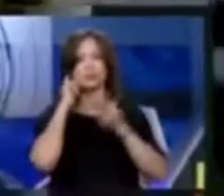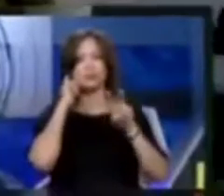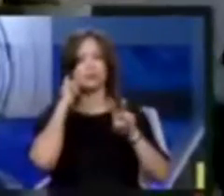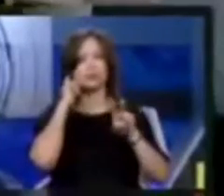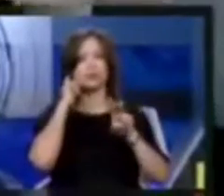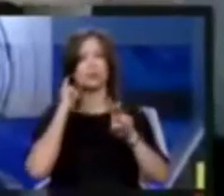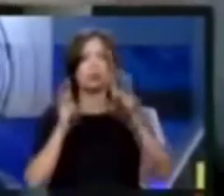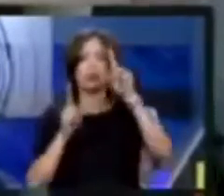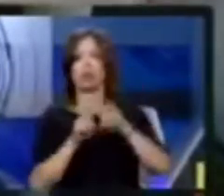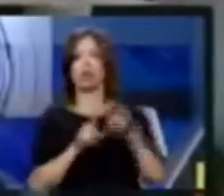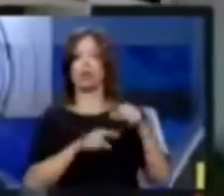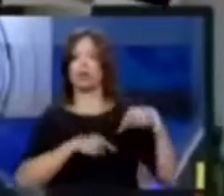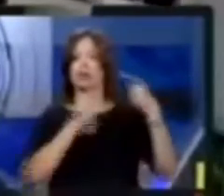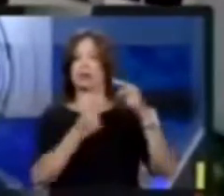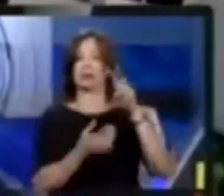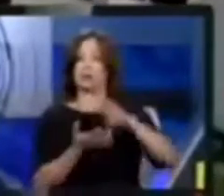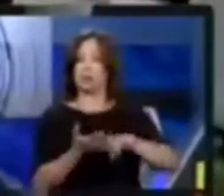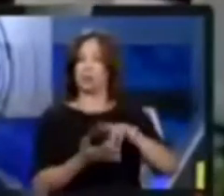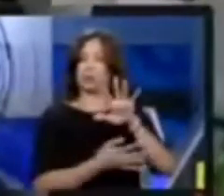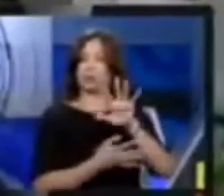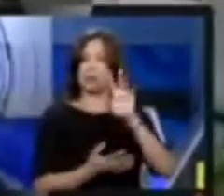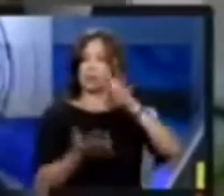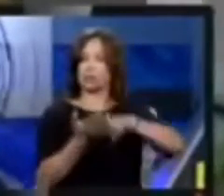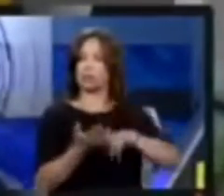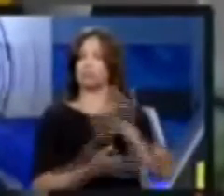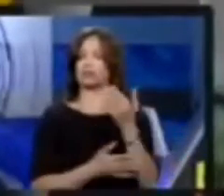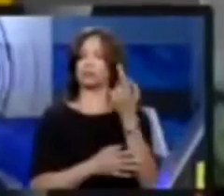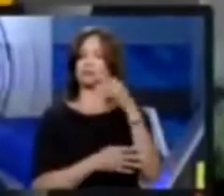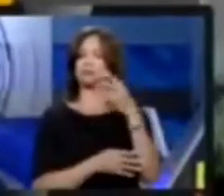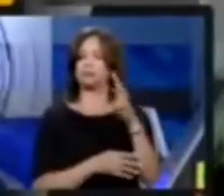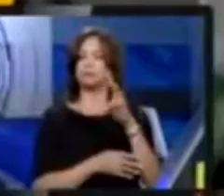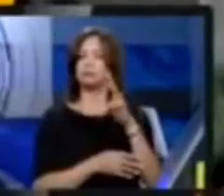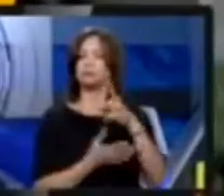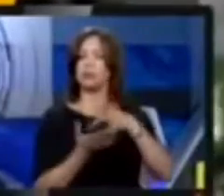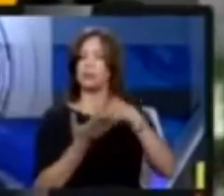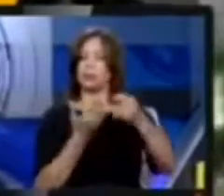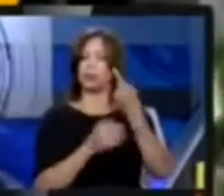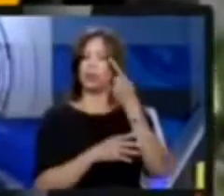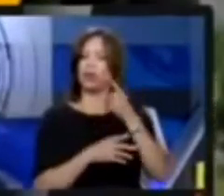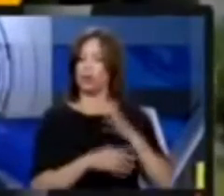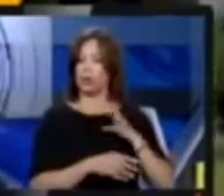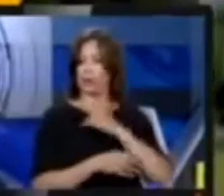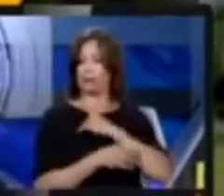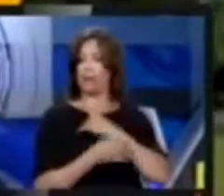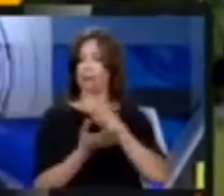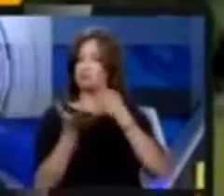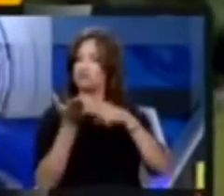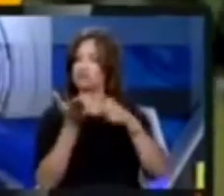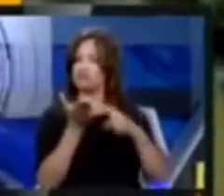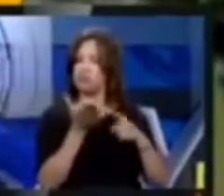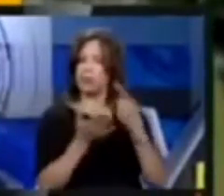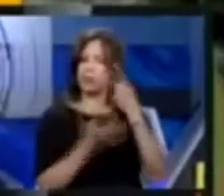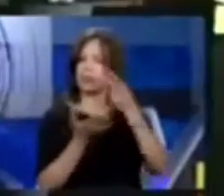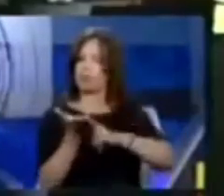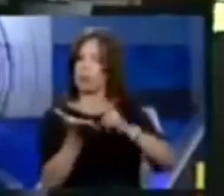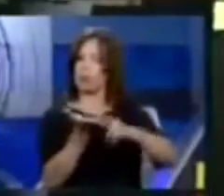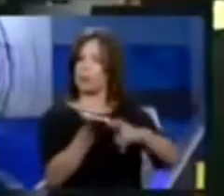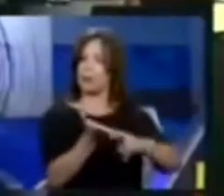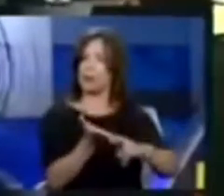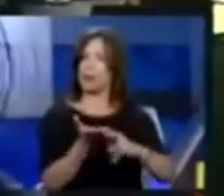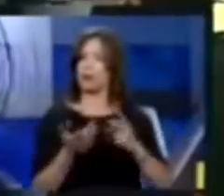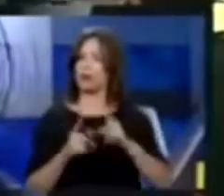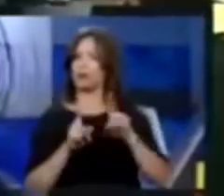favor. Desde el 2005 y hasta el 2015, 17 proyectos pasaron por la Cámara de Diputados en busca de